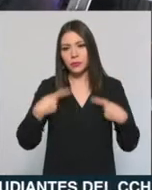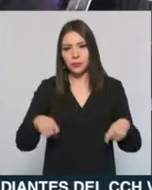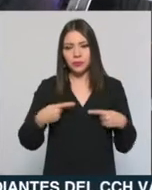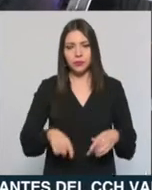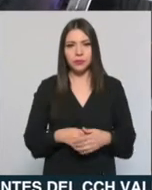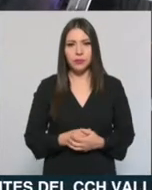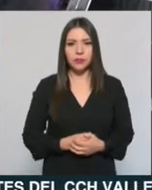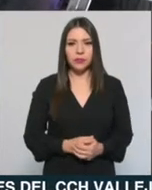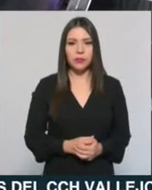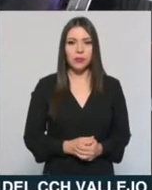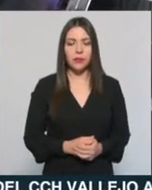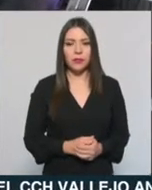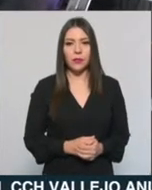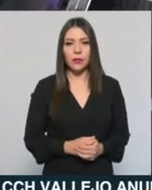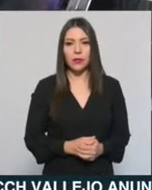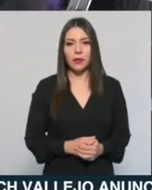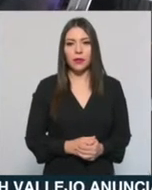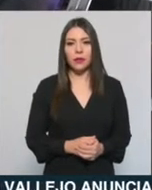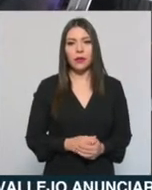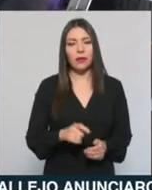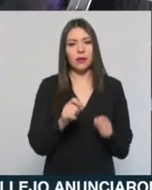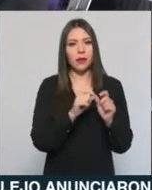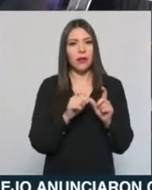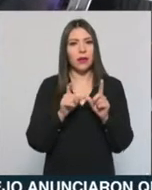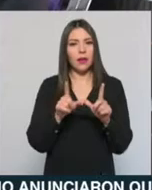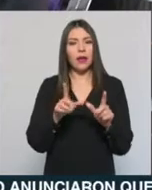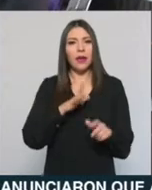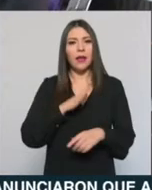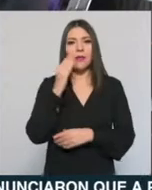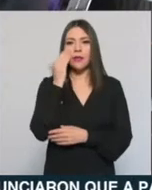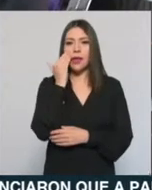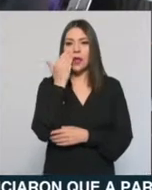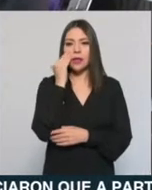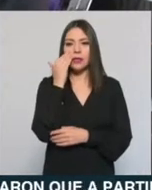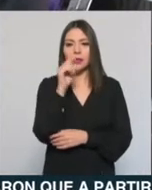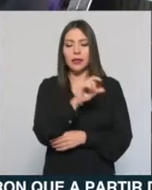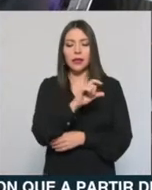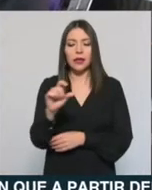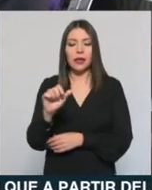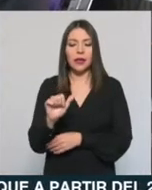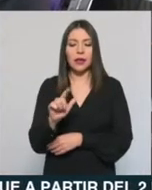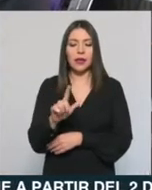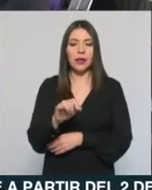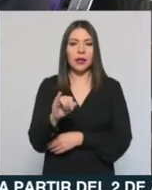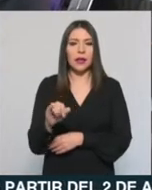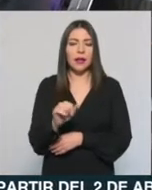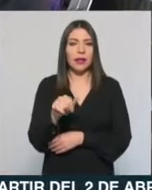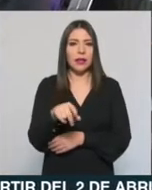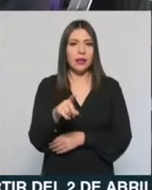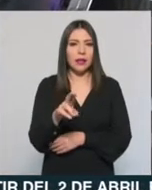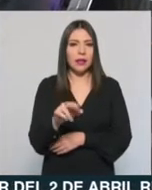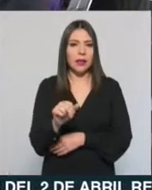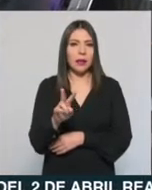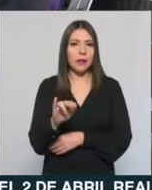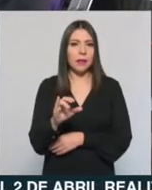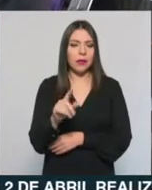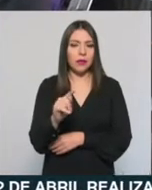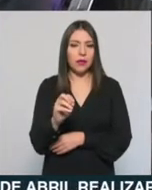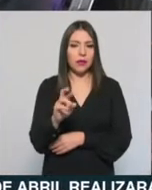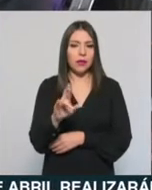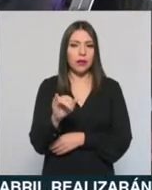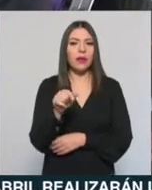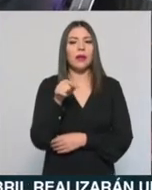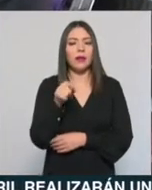Tenemos una página de Facebook donde aparece como Alejandra Victoria, pero la página se llama